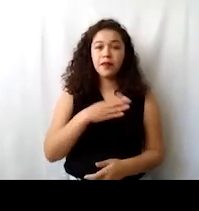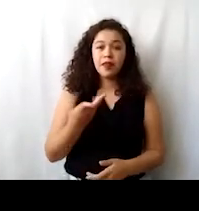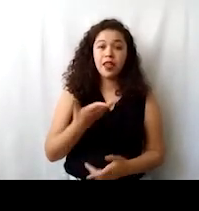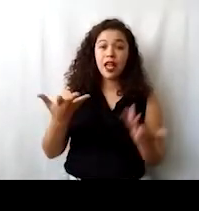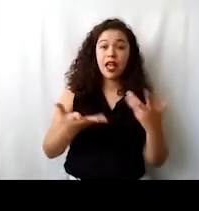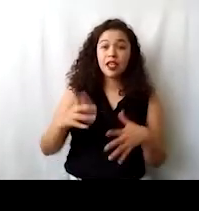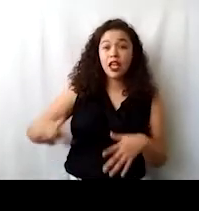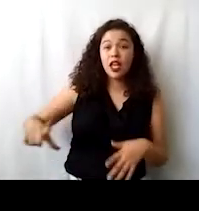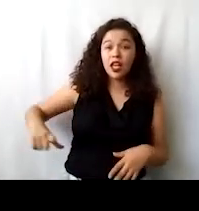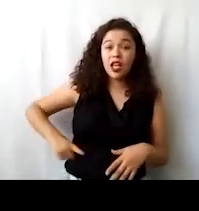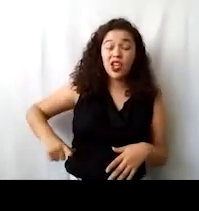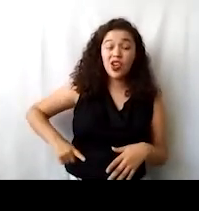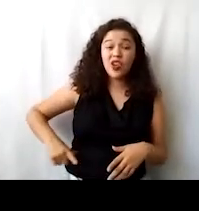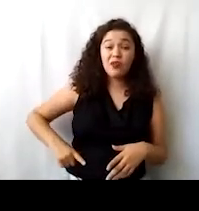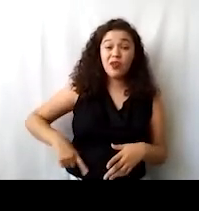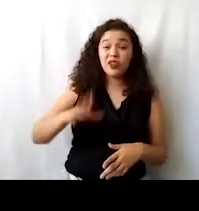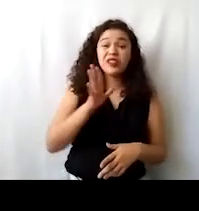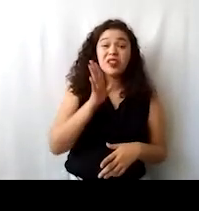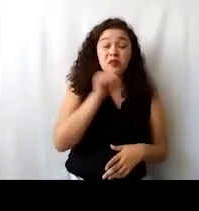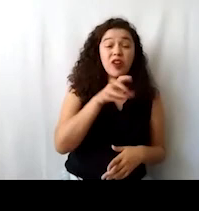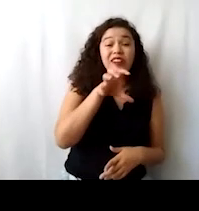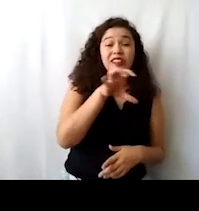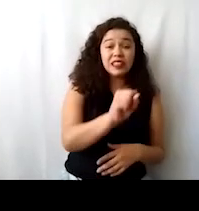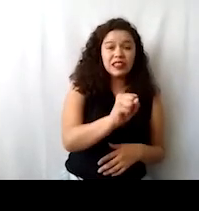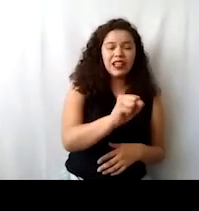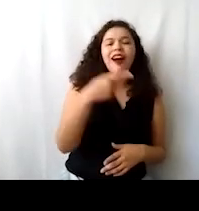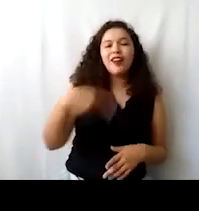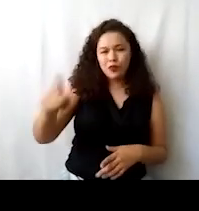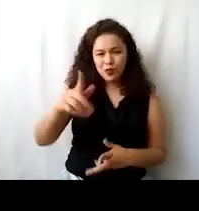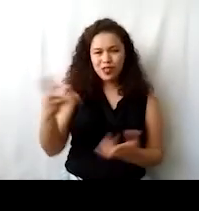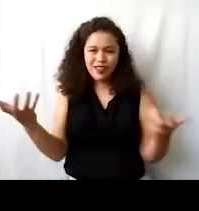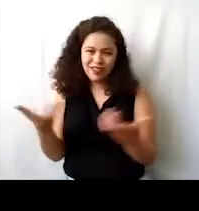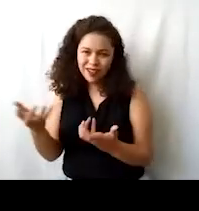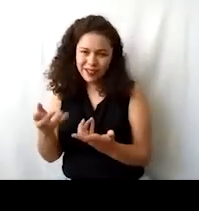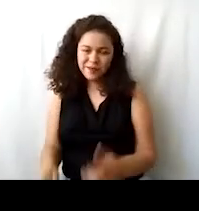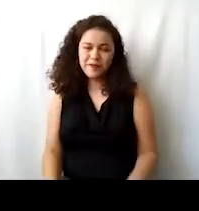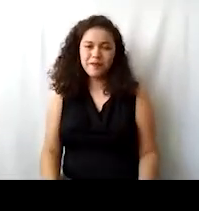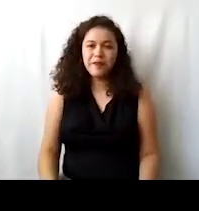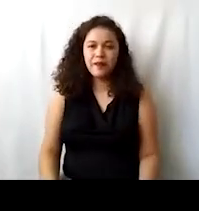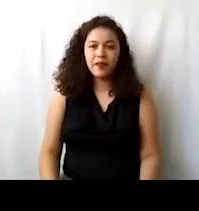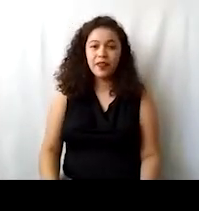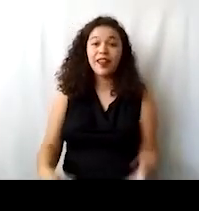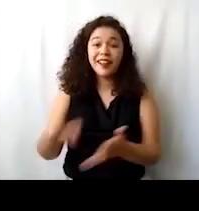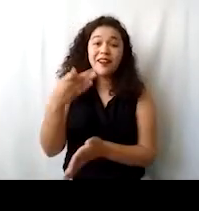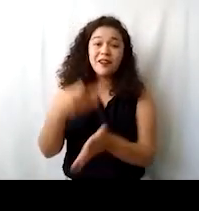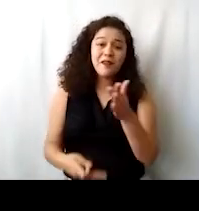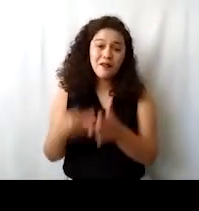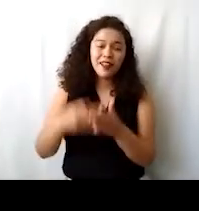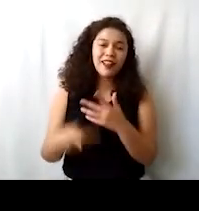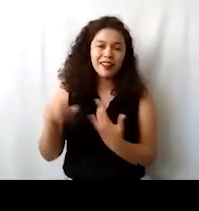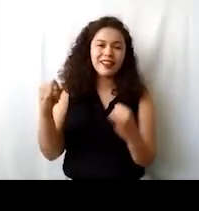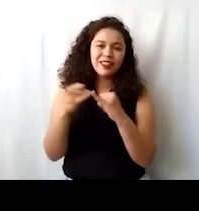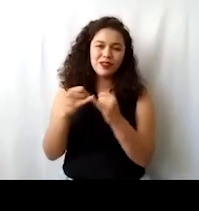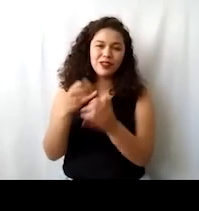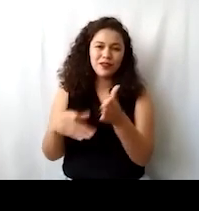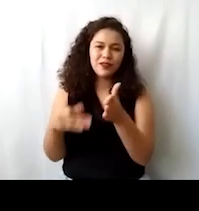puede, ¿no? O está fuera de su alcance. Y pues que hace mucha falta, ¿no? Este tipo de instituciones.